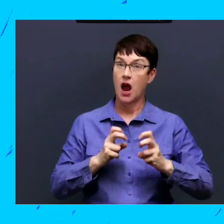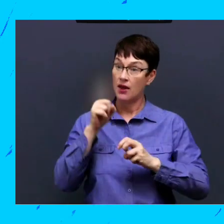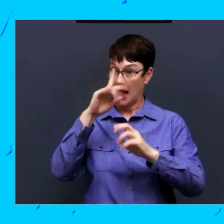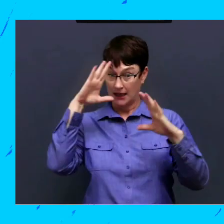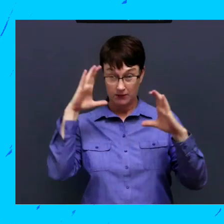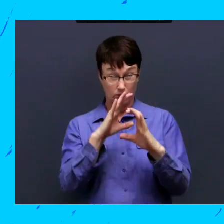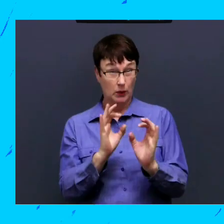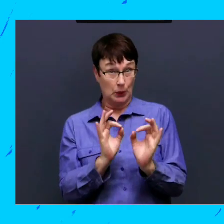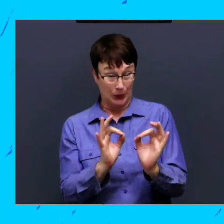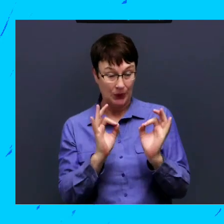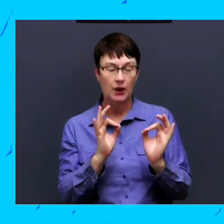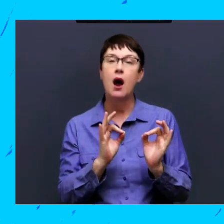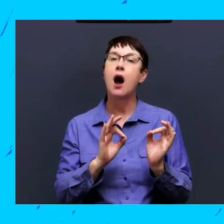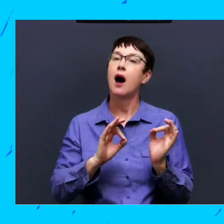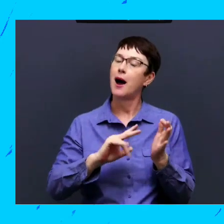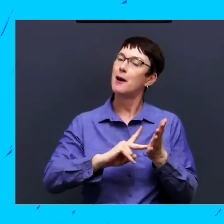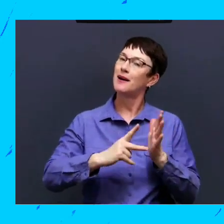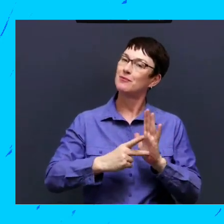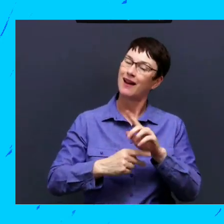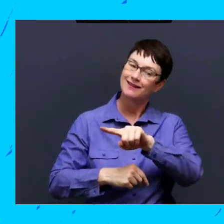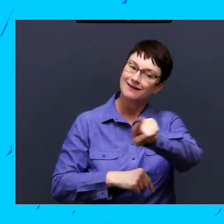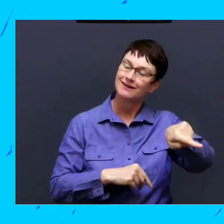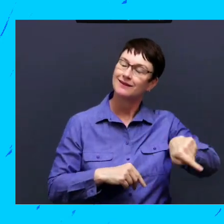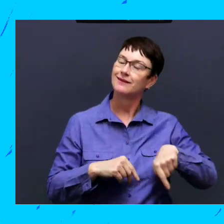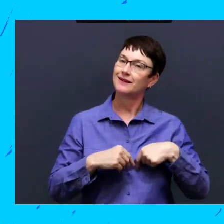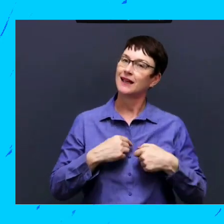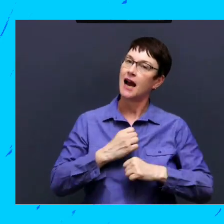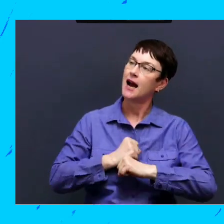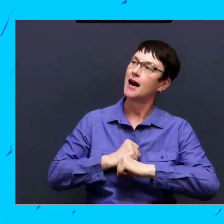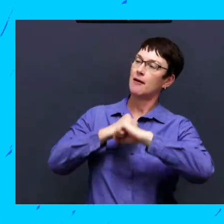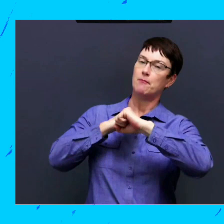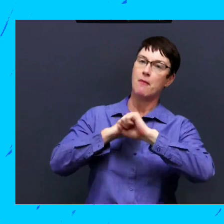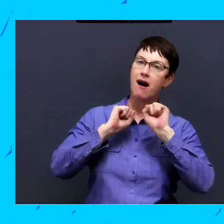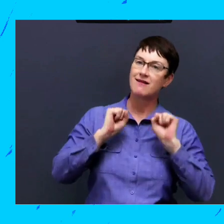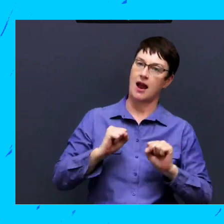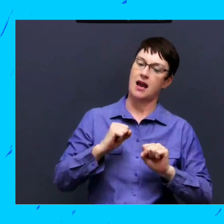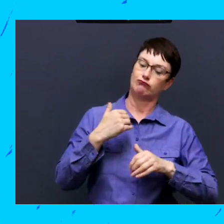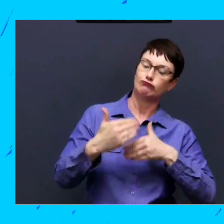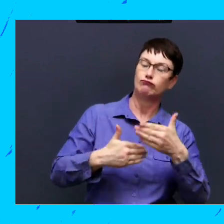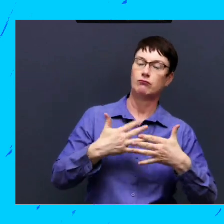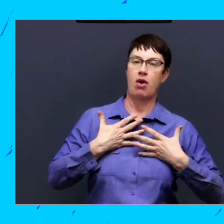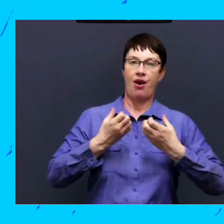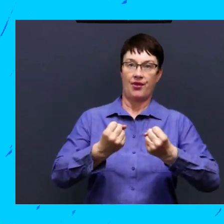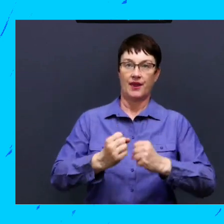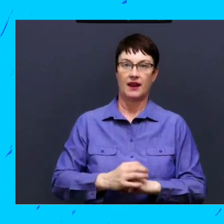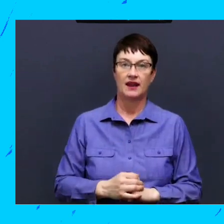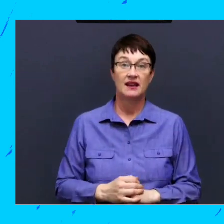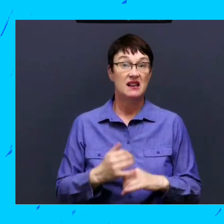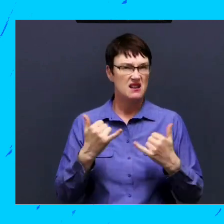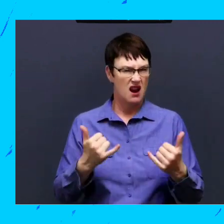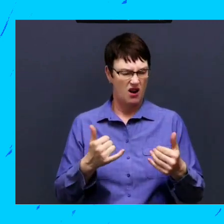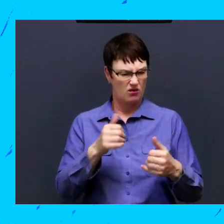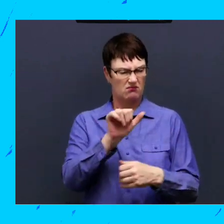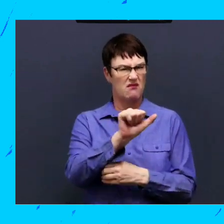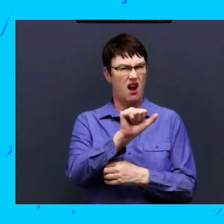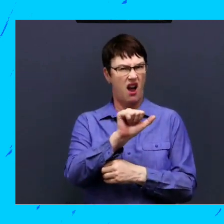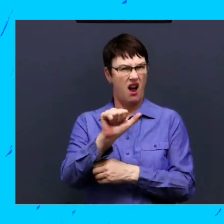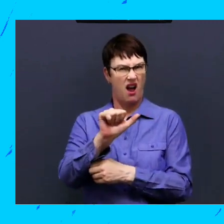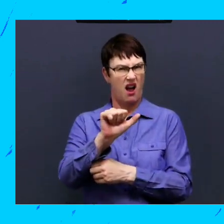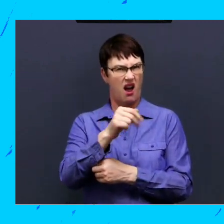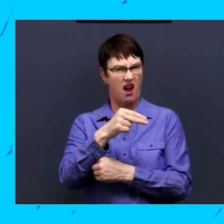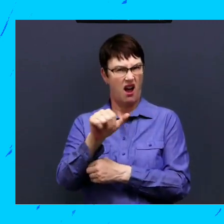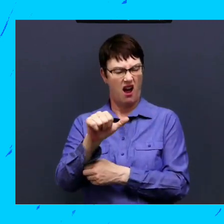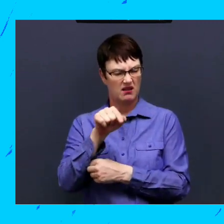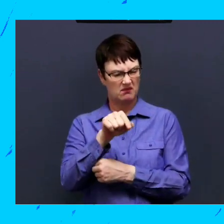contentas, sanas. Y entonces, ¿cuál es esta nueva edición de el AHA Guidance? Bueno, esta